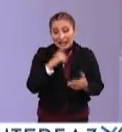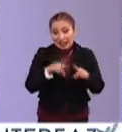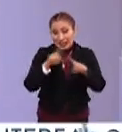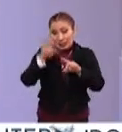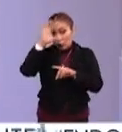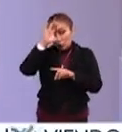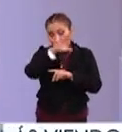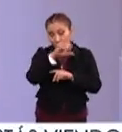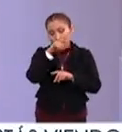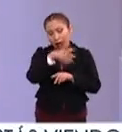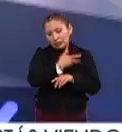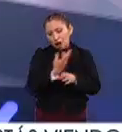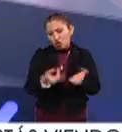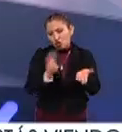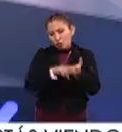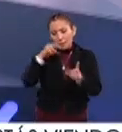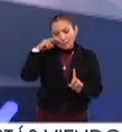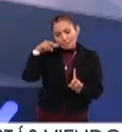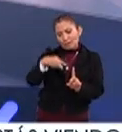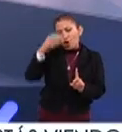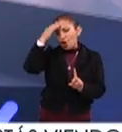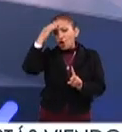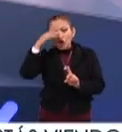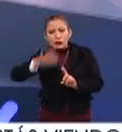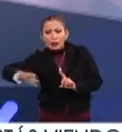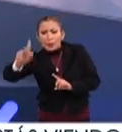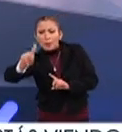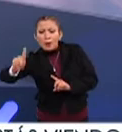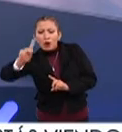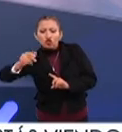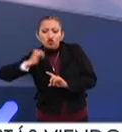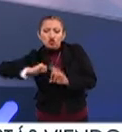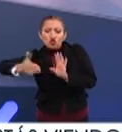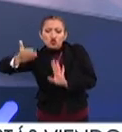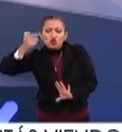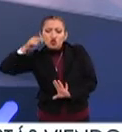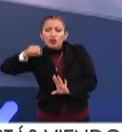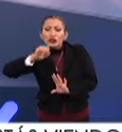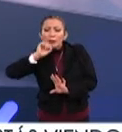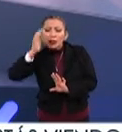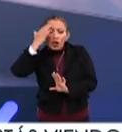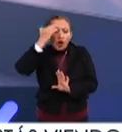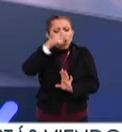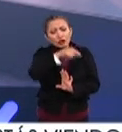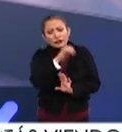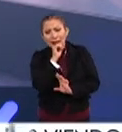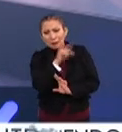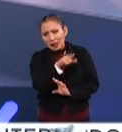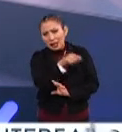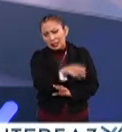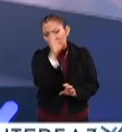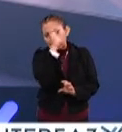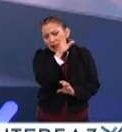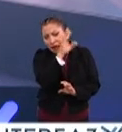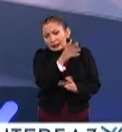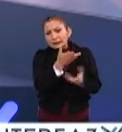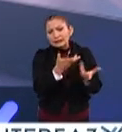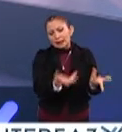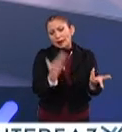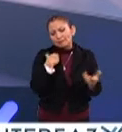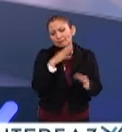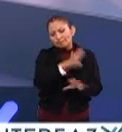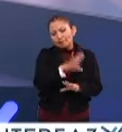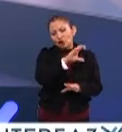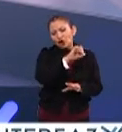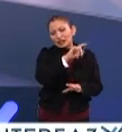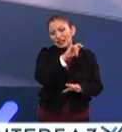interculturales tienen esta doble visión del conocimiento de los pueblos originarios, además del conocimiento también de la ciencia pues